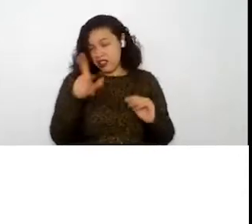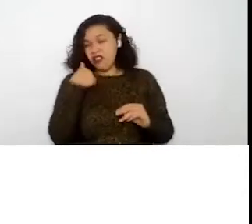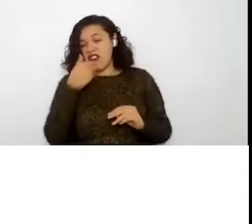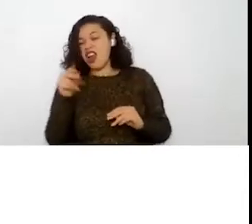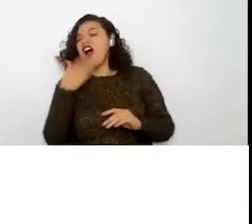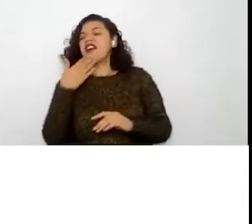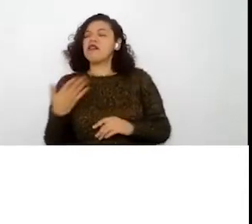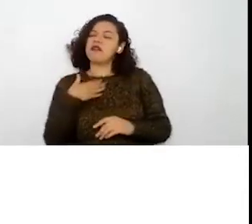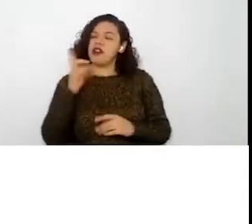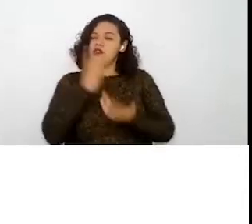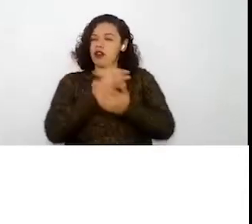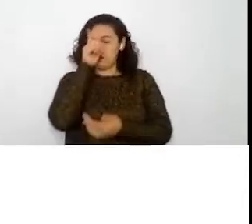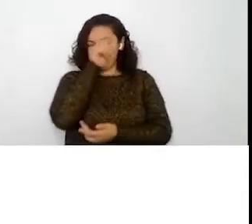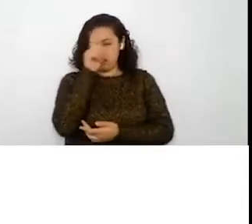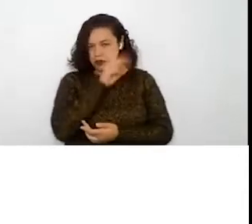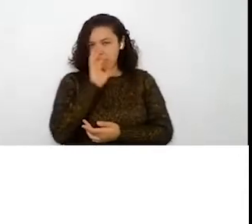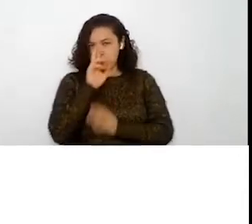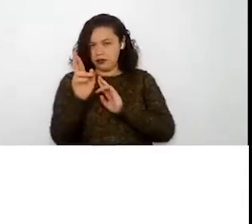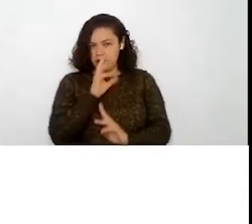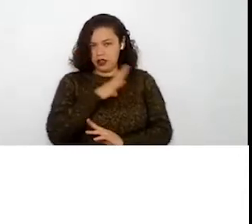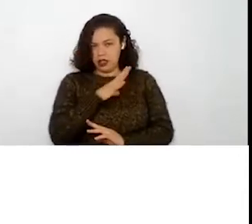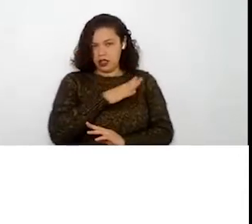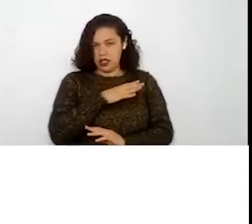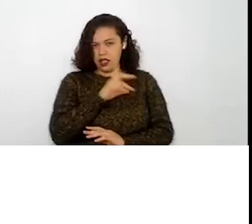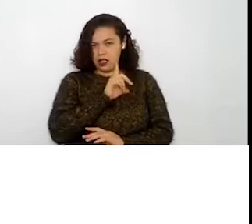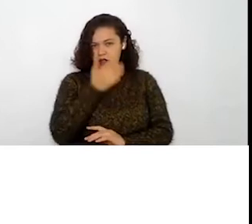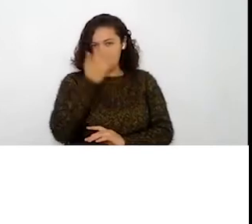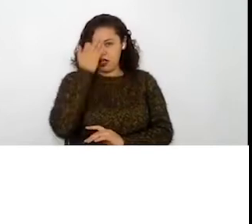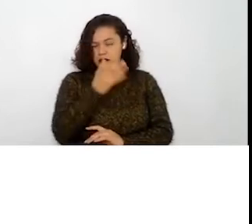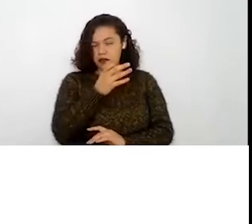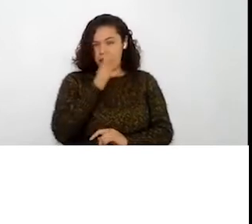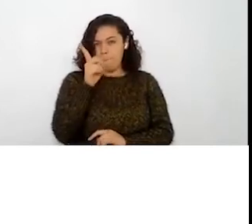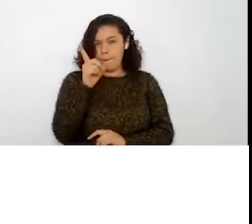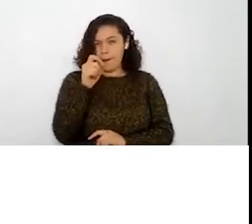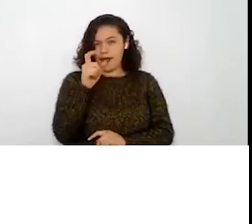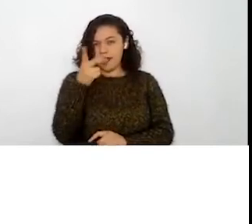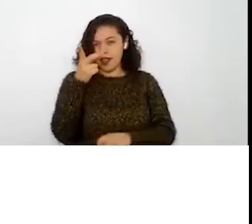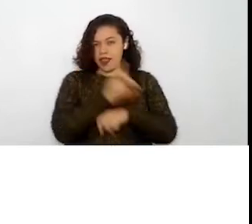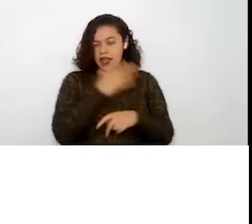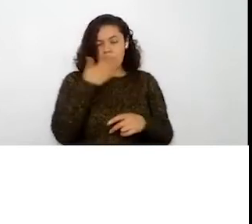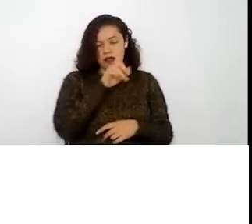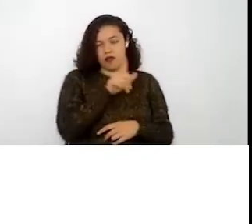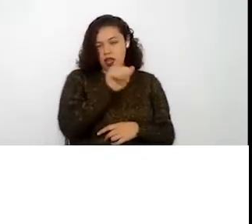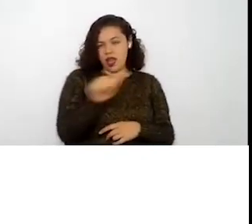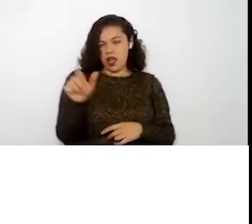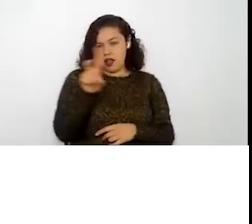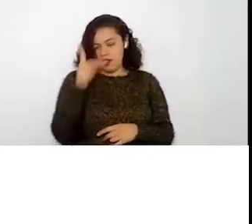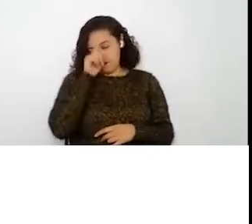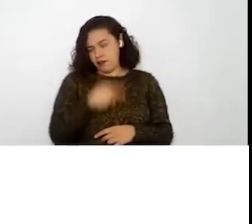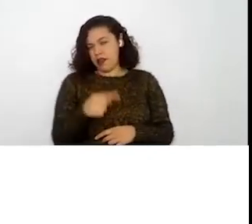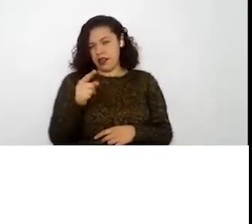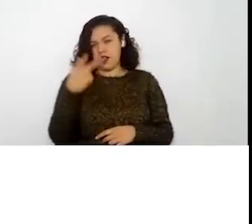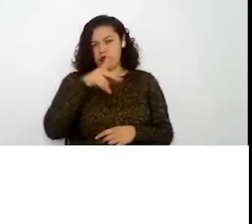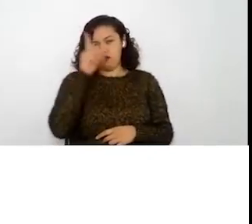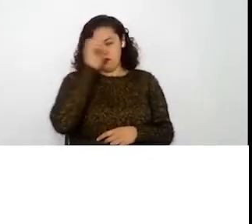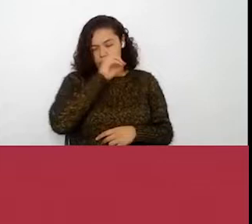se les da se les da contestación y tienen un plazo no mayor a 20 días hábiles para contestarlas es las dichas